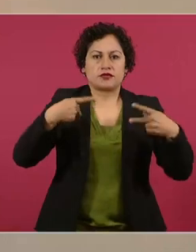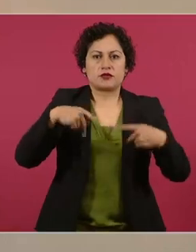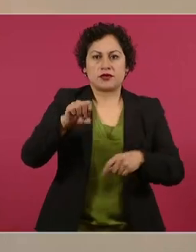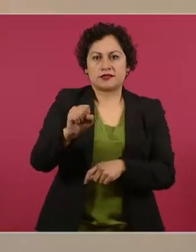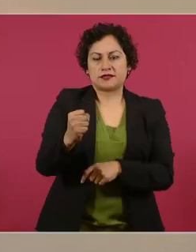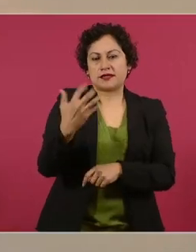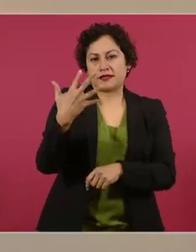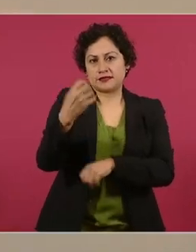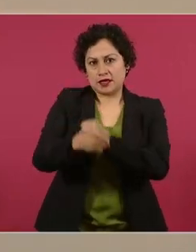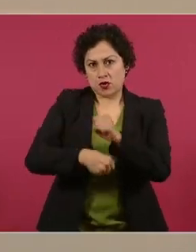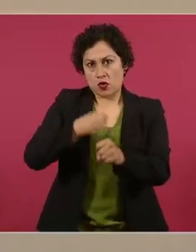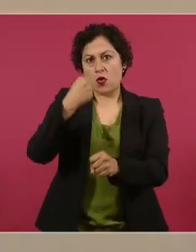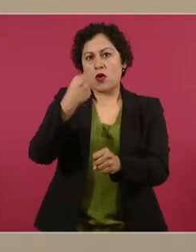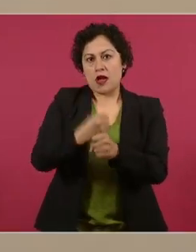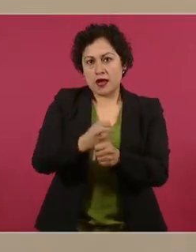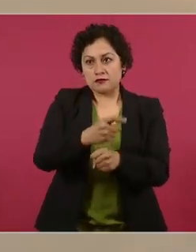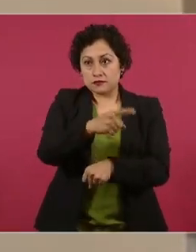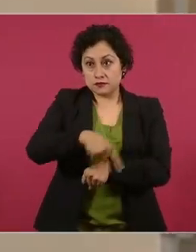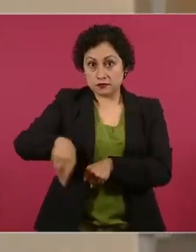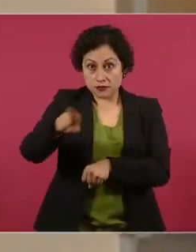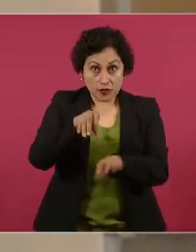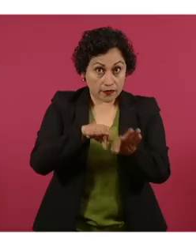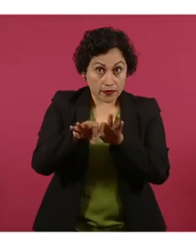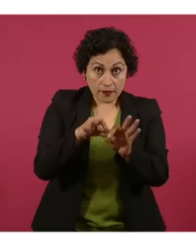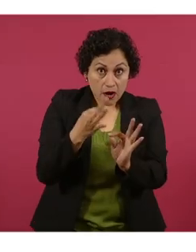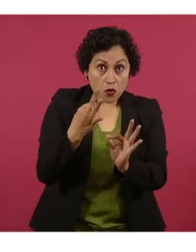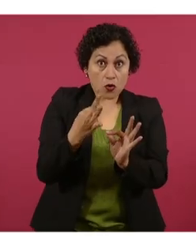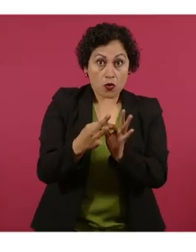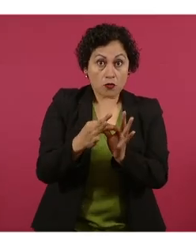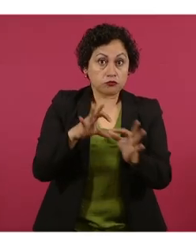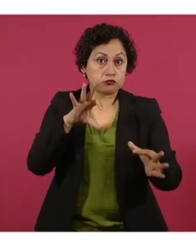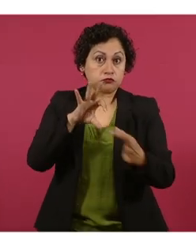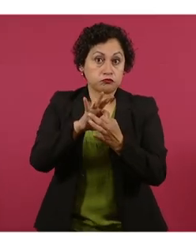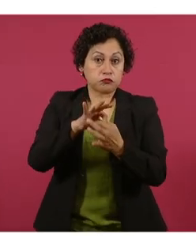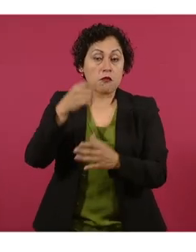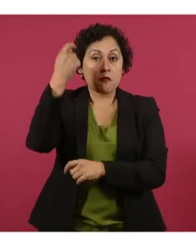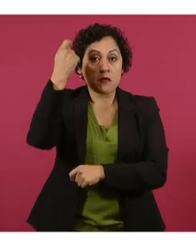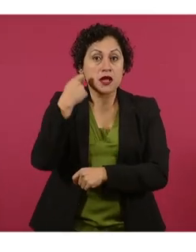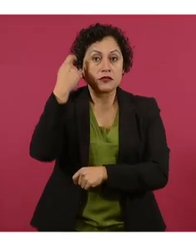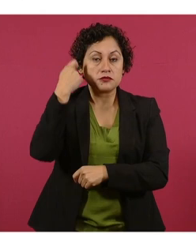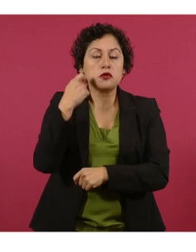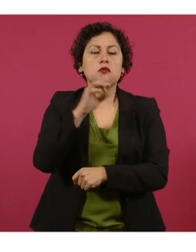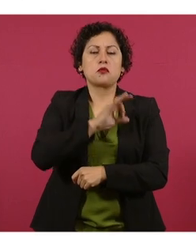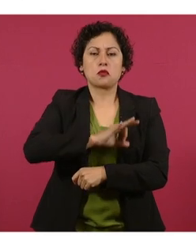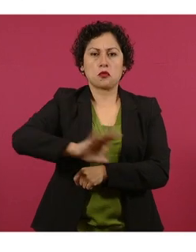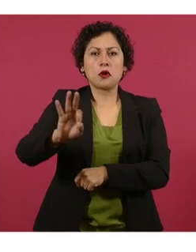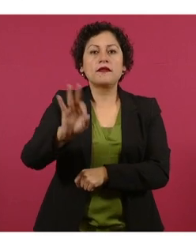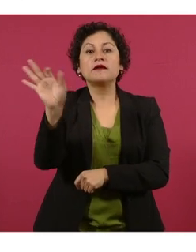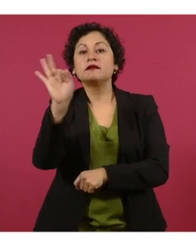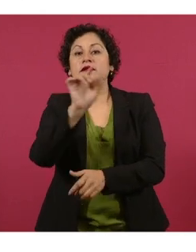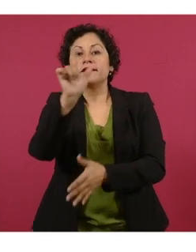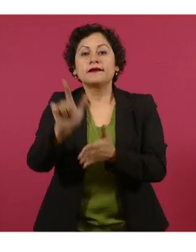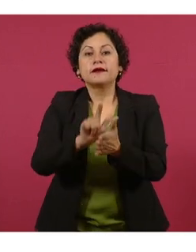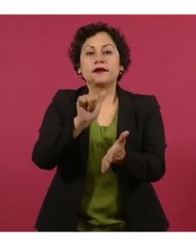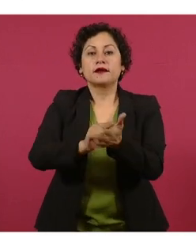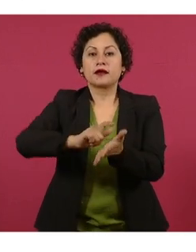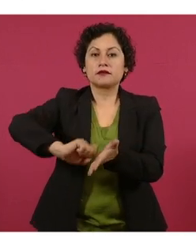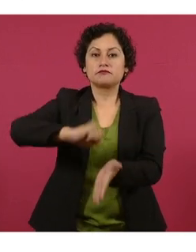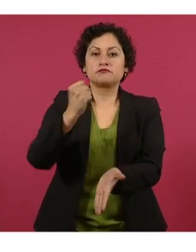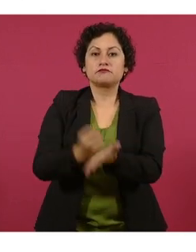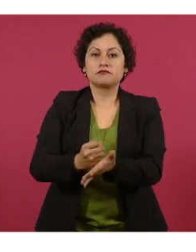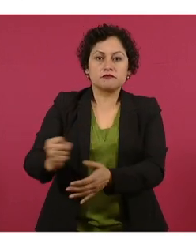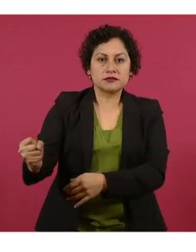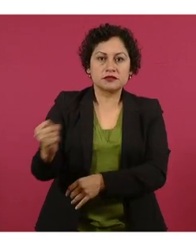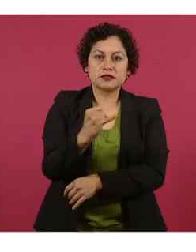los requisitos para tener una pensión y que se pensionen una vez aprobada la reforma y creado este fondo